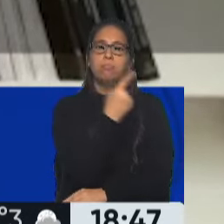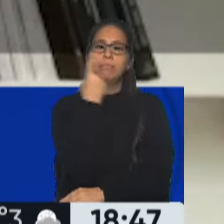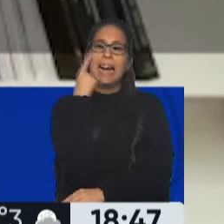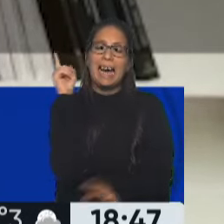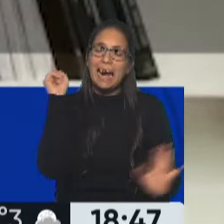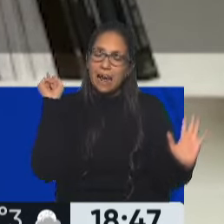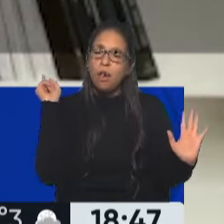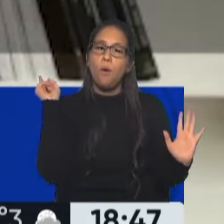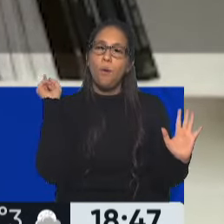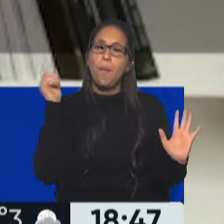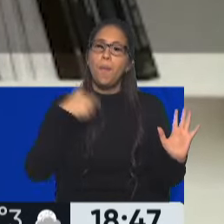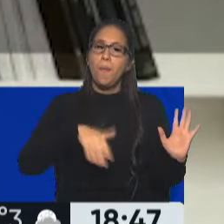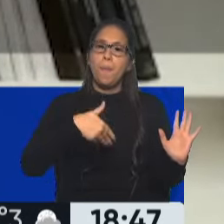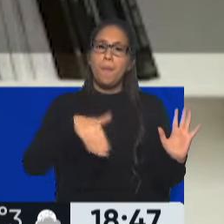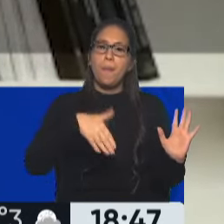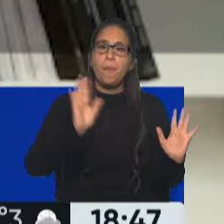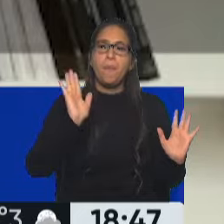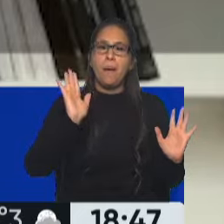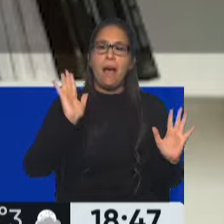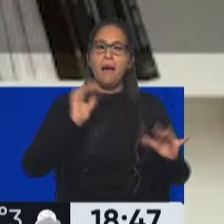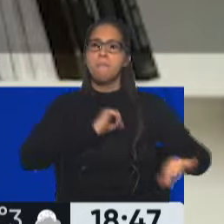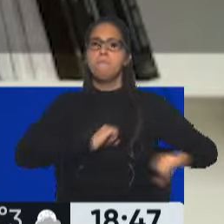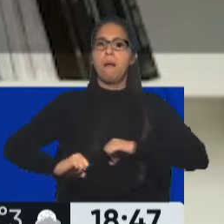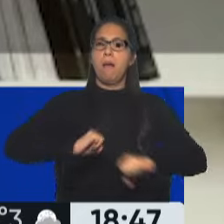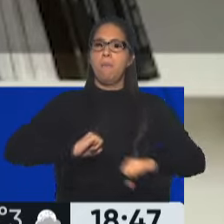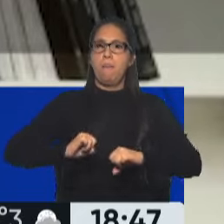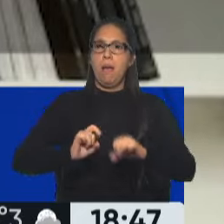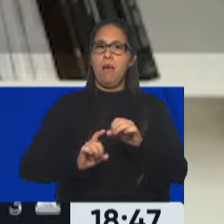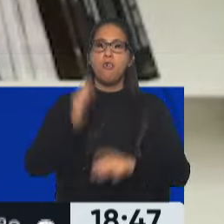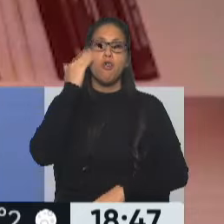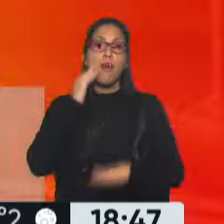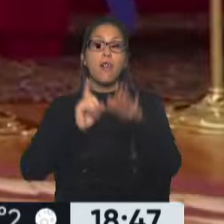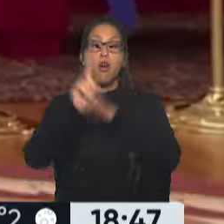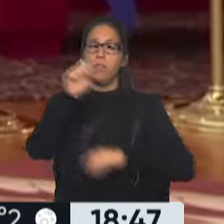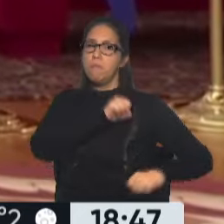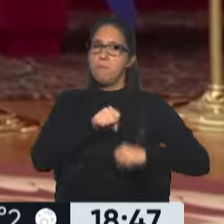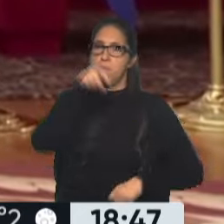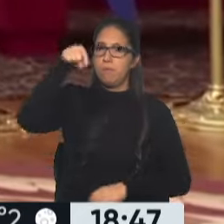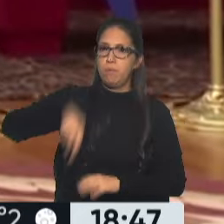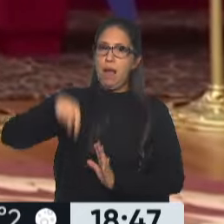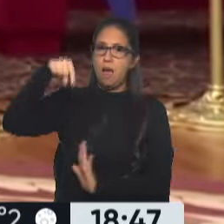think we're going to see growing North Korean provocations towards South Korea.